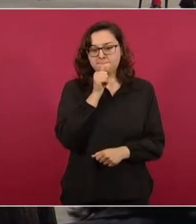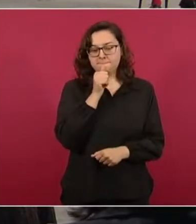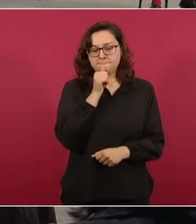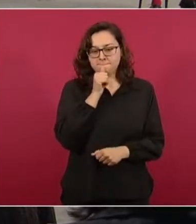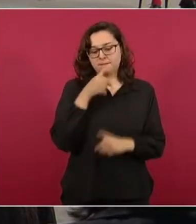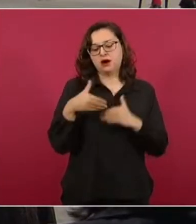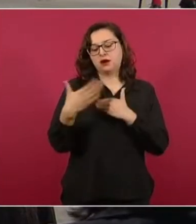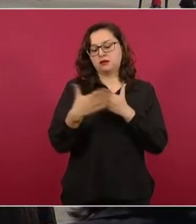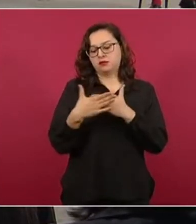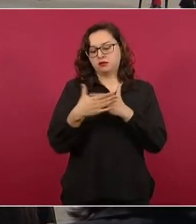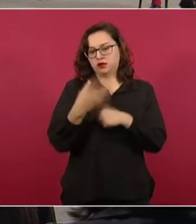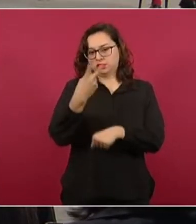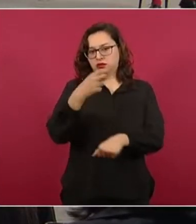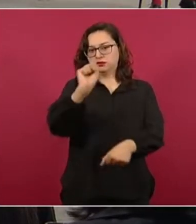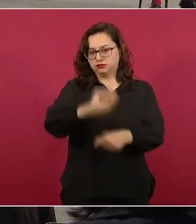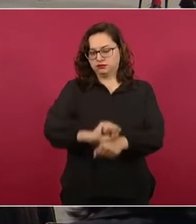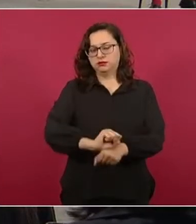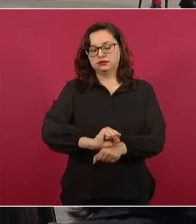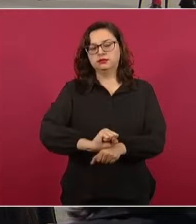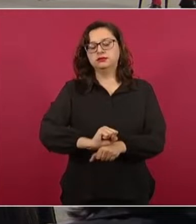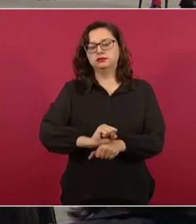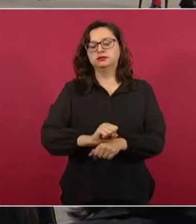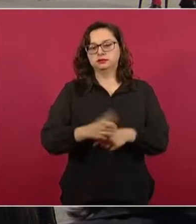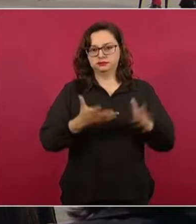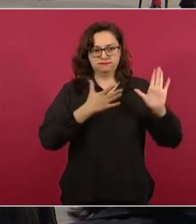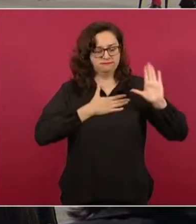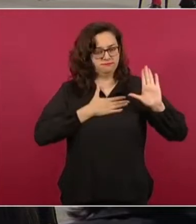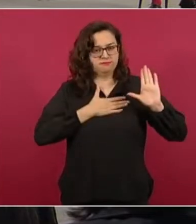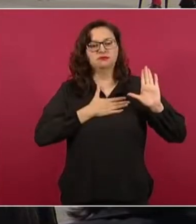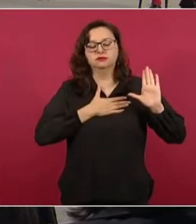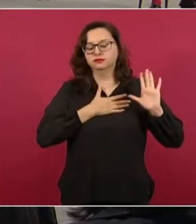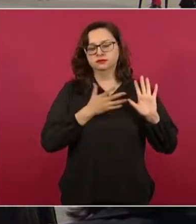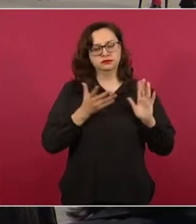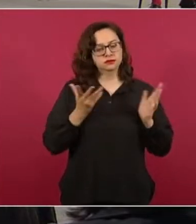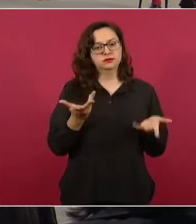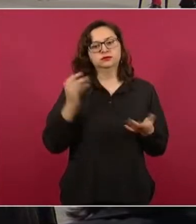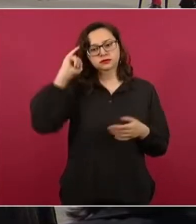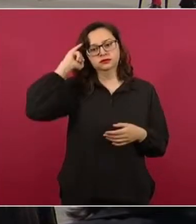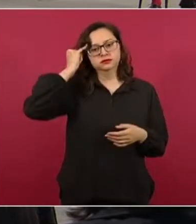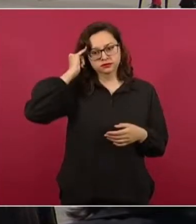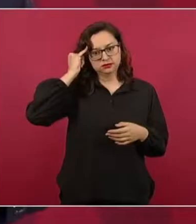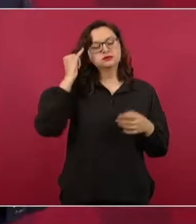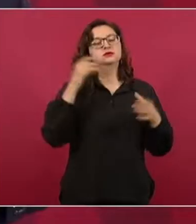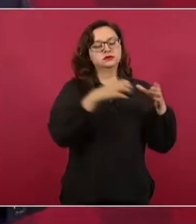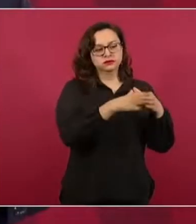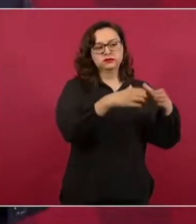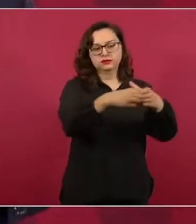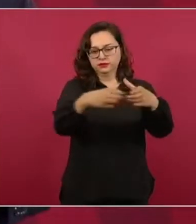ya tenemos ese compromiso. Nos vamos a reunir con los